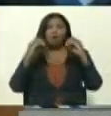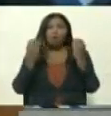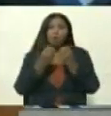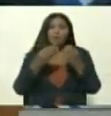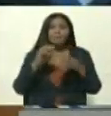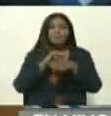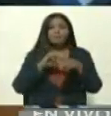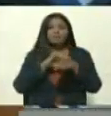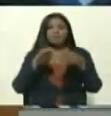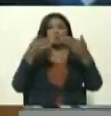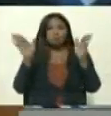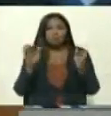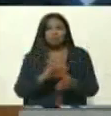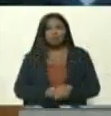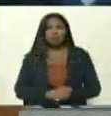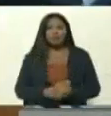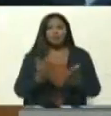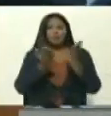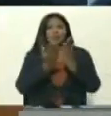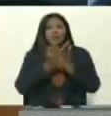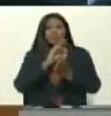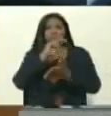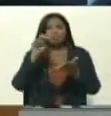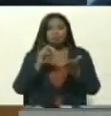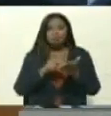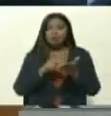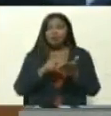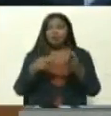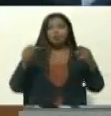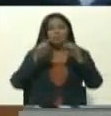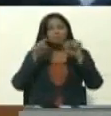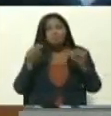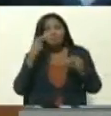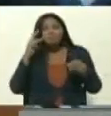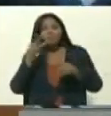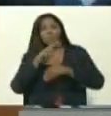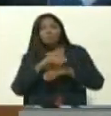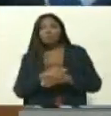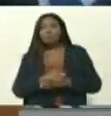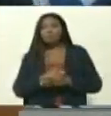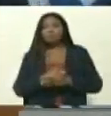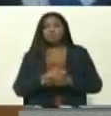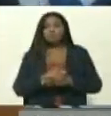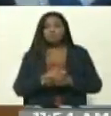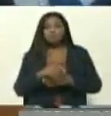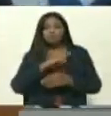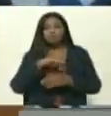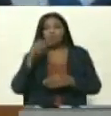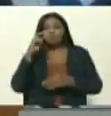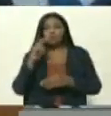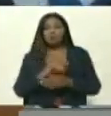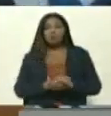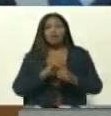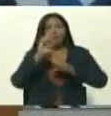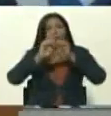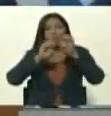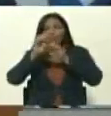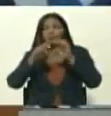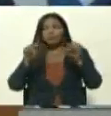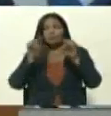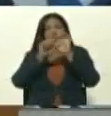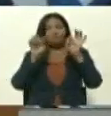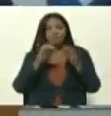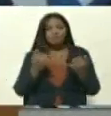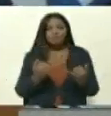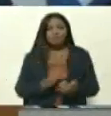Público. La Escuela Nacional de Fiscales constituirá un comité evaluador